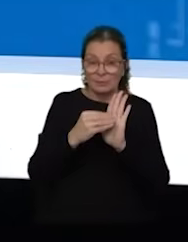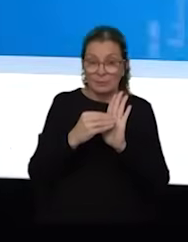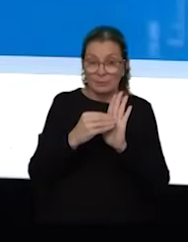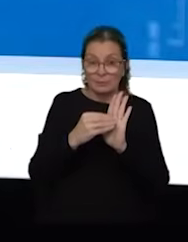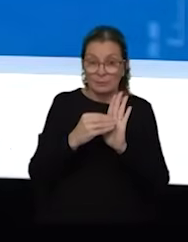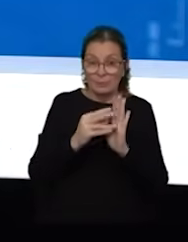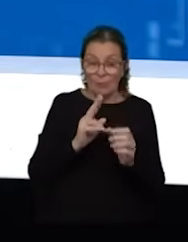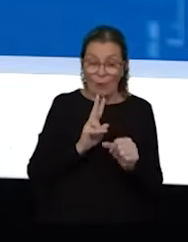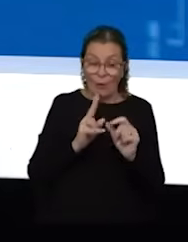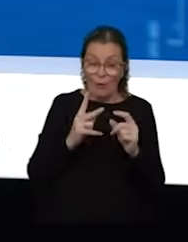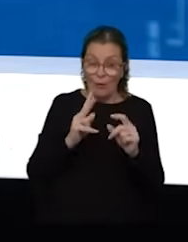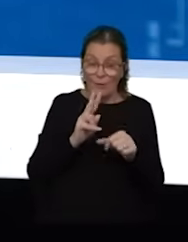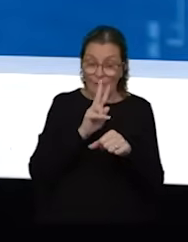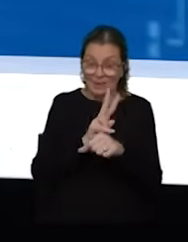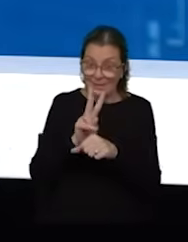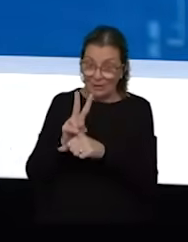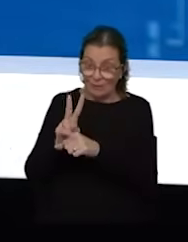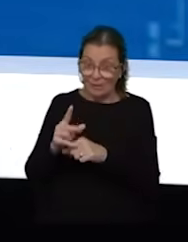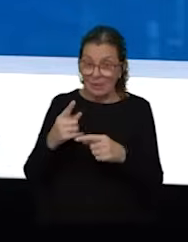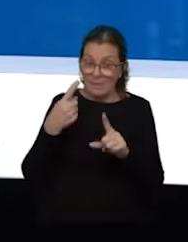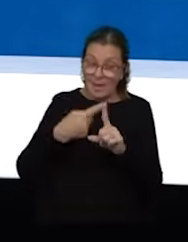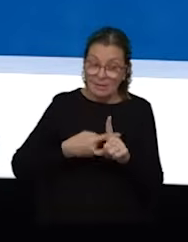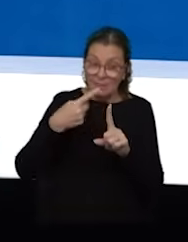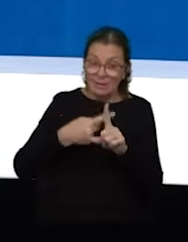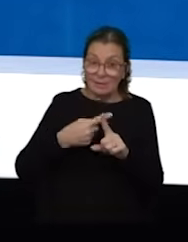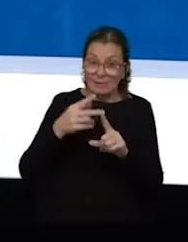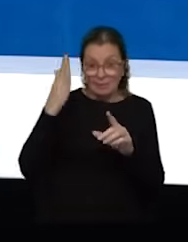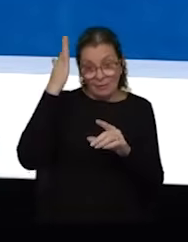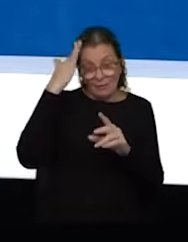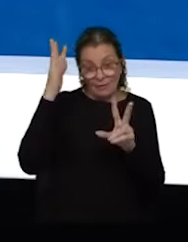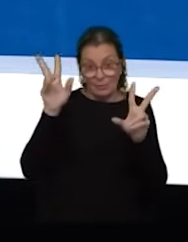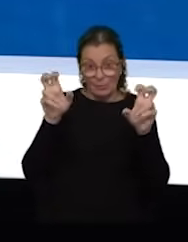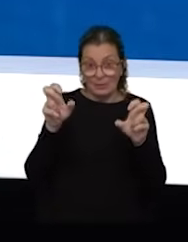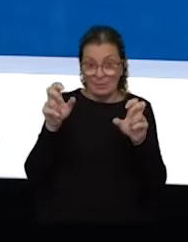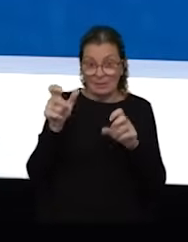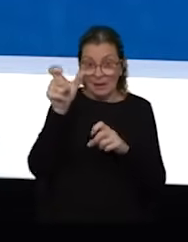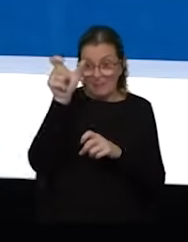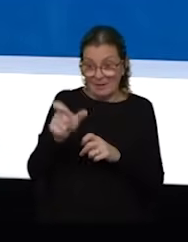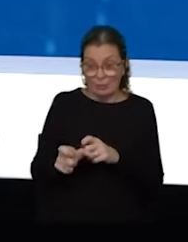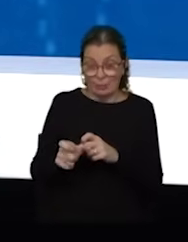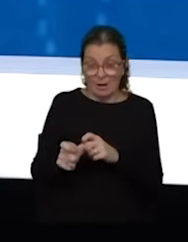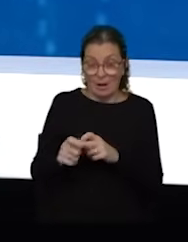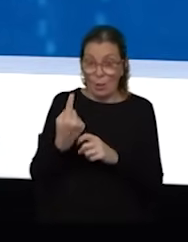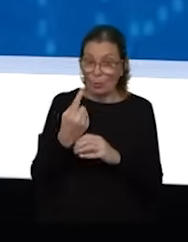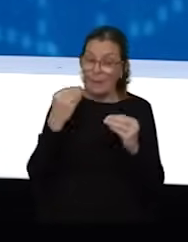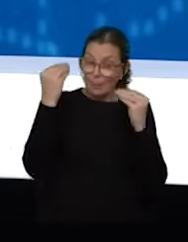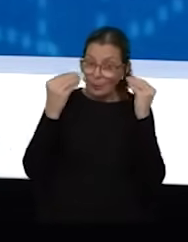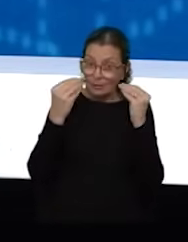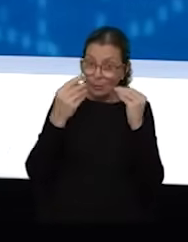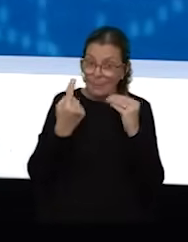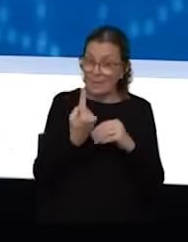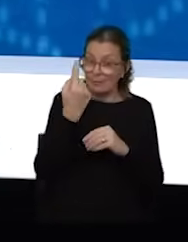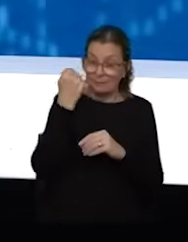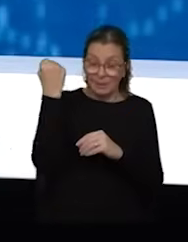recorrida hace meses sabemos que es un tema que está en la gente es decir es una de las las preocupaciones